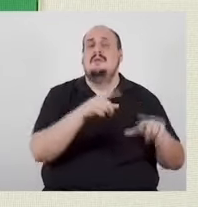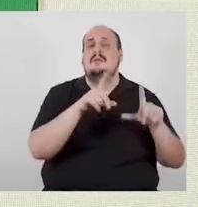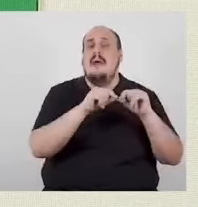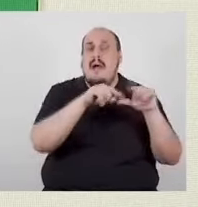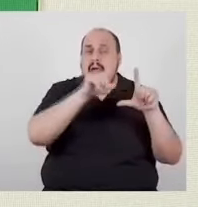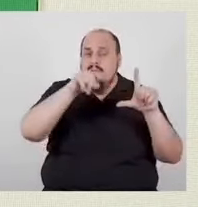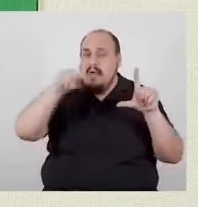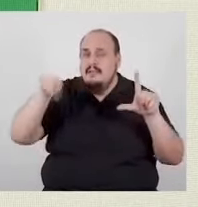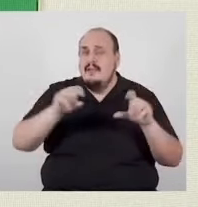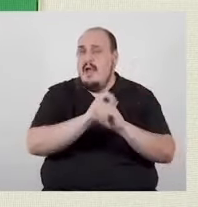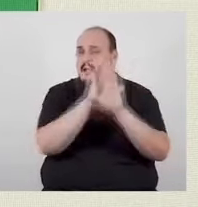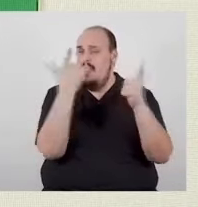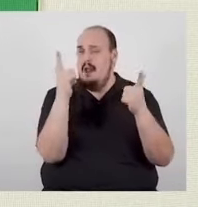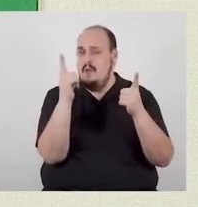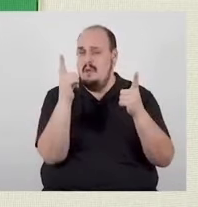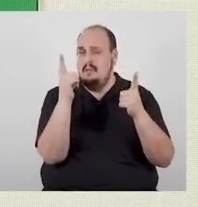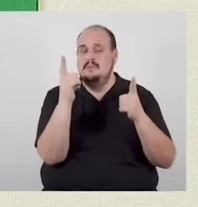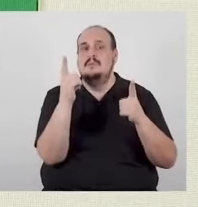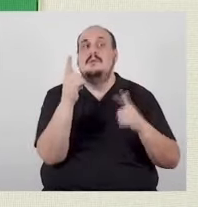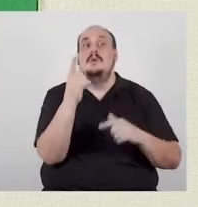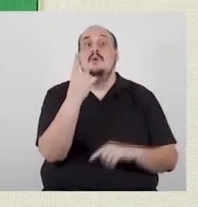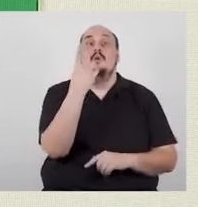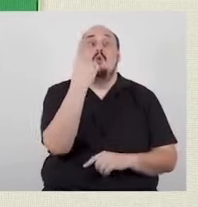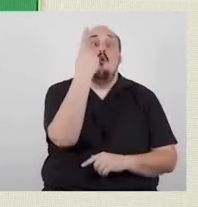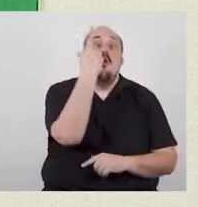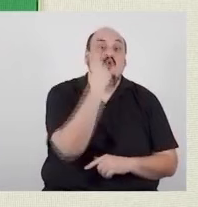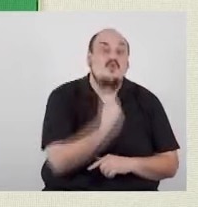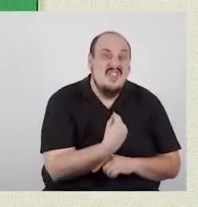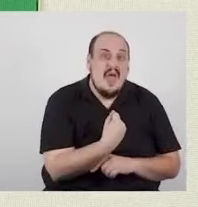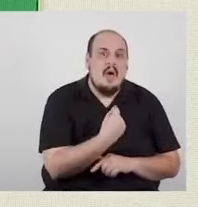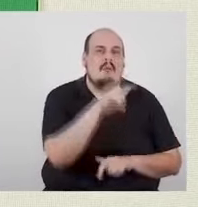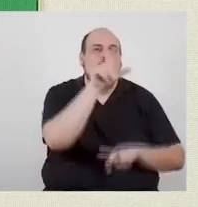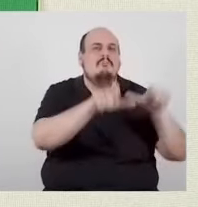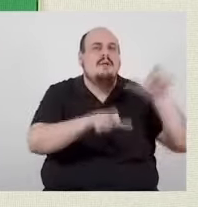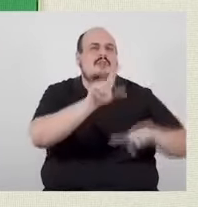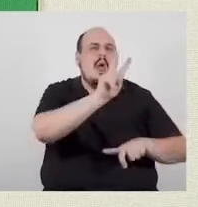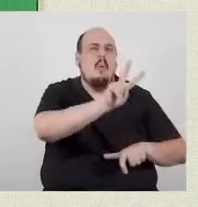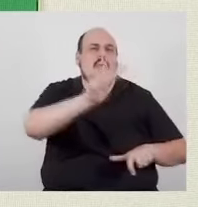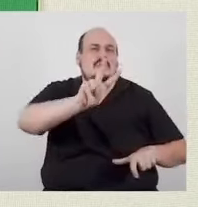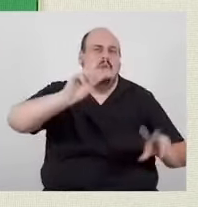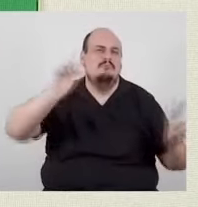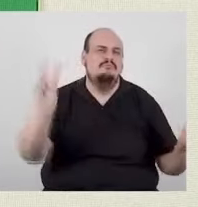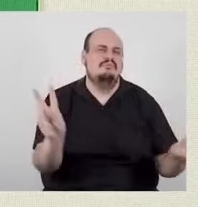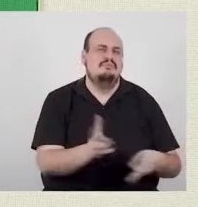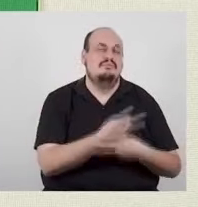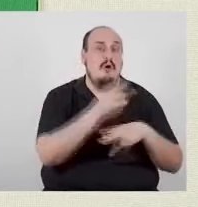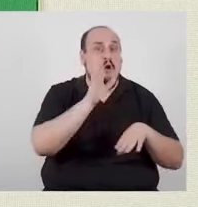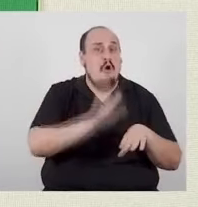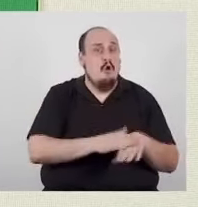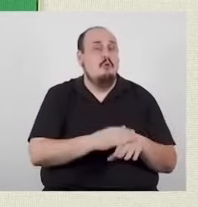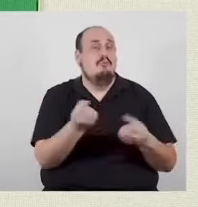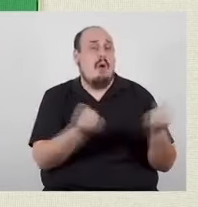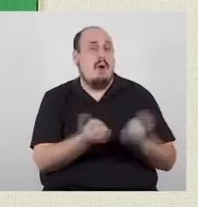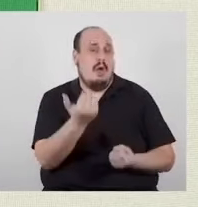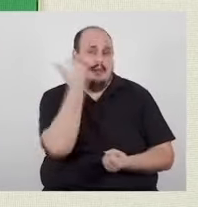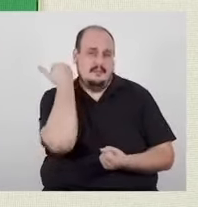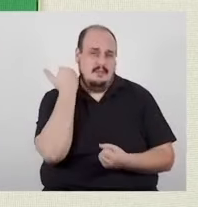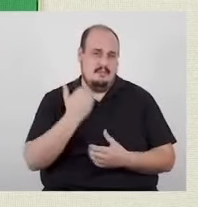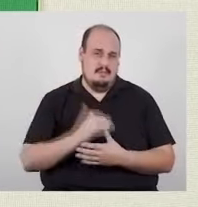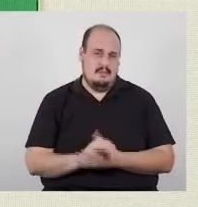muy claras, pero se habla de 22 muertes por día. 22 muertes por día relacionadas a accidentes de tránsito.